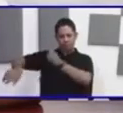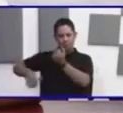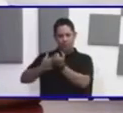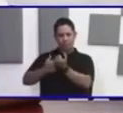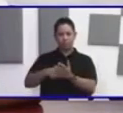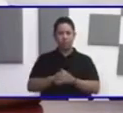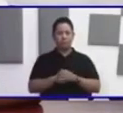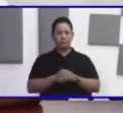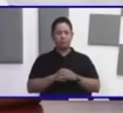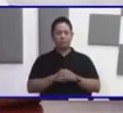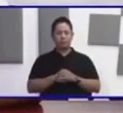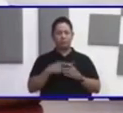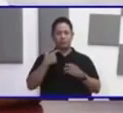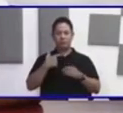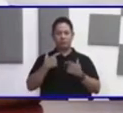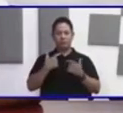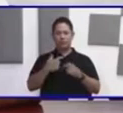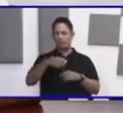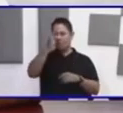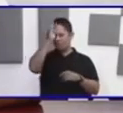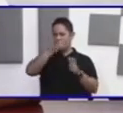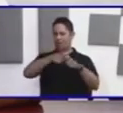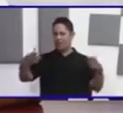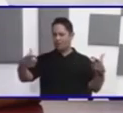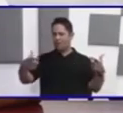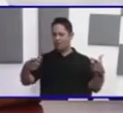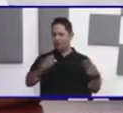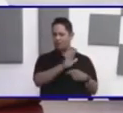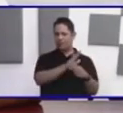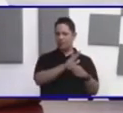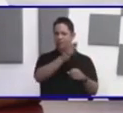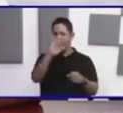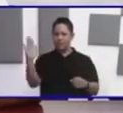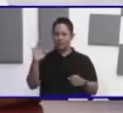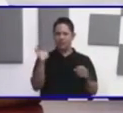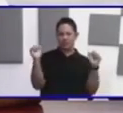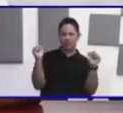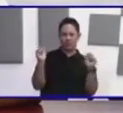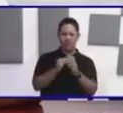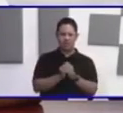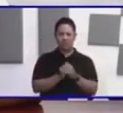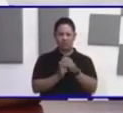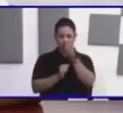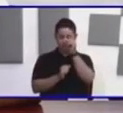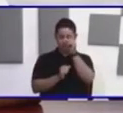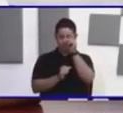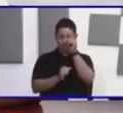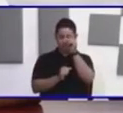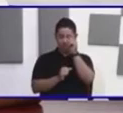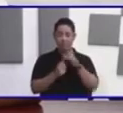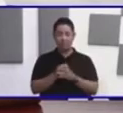las grandes hospitales, clínicas en Barranquilla, en Bogotá, y eso nos ha